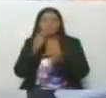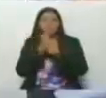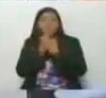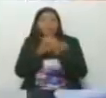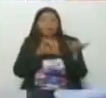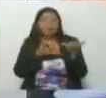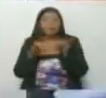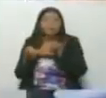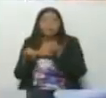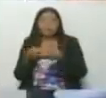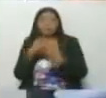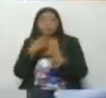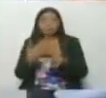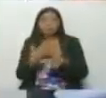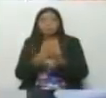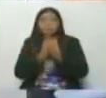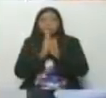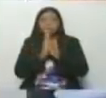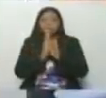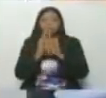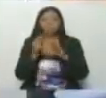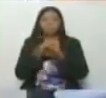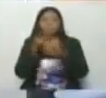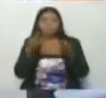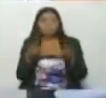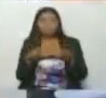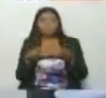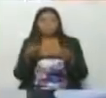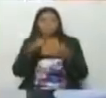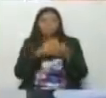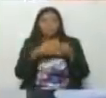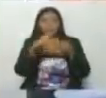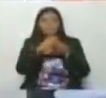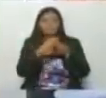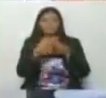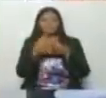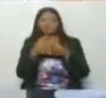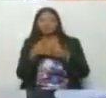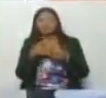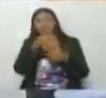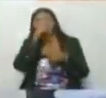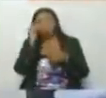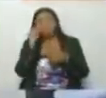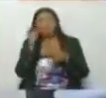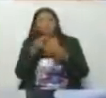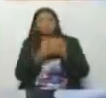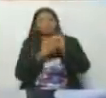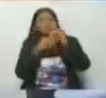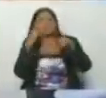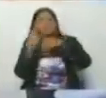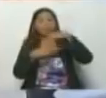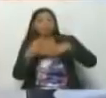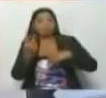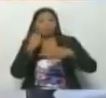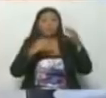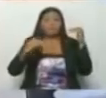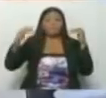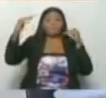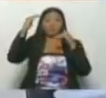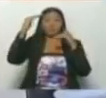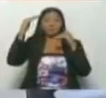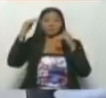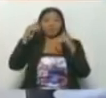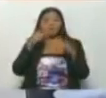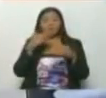exige que el gobierno y el partido que está al frente de la revolución tengan un mayor grado de